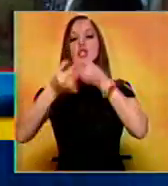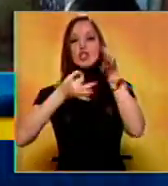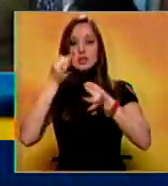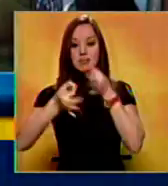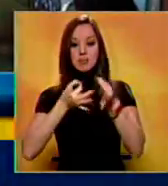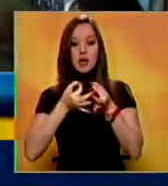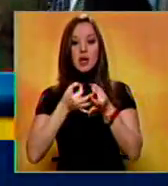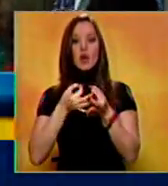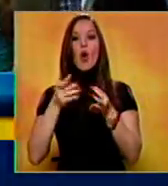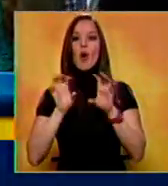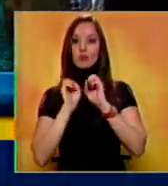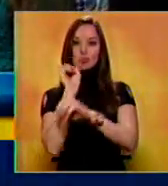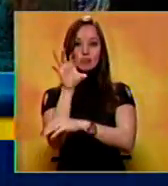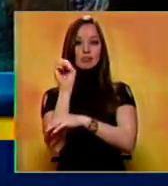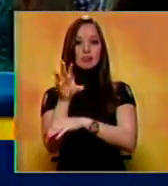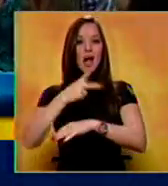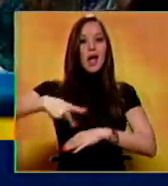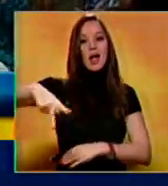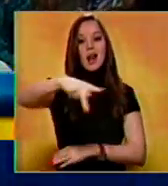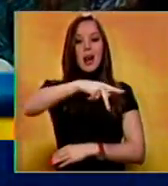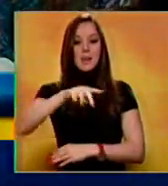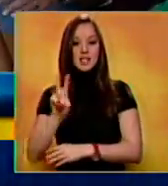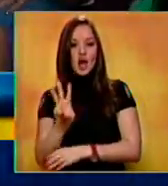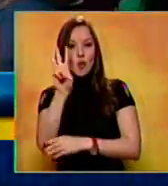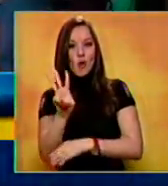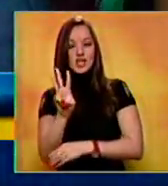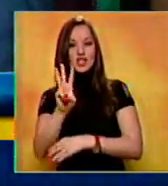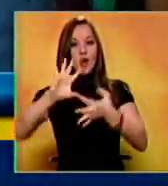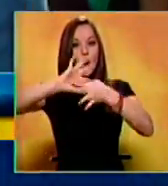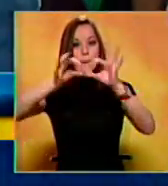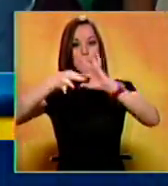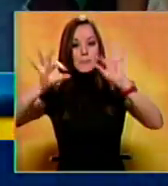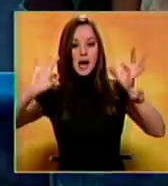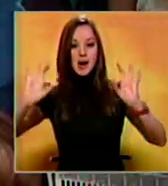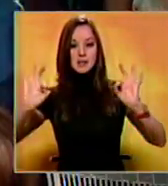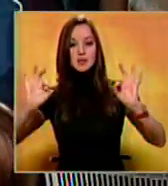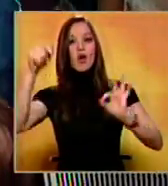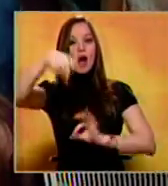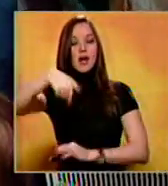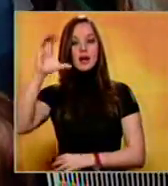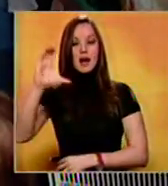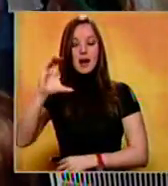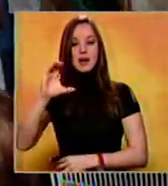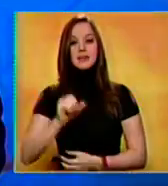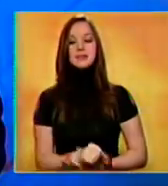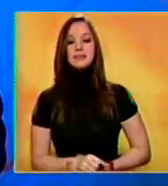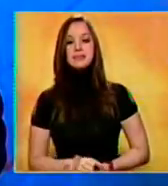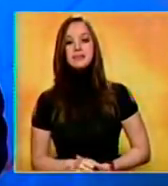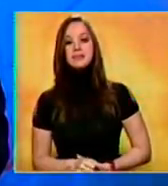una asamblea de ciudadanos realizada en la Plaza Washington, ubicada en la parroquia Paraíso, aquí en Caracas.